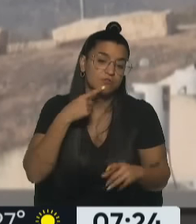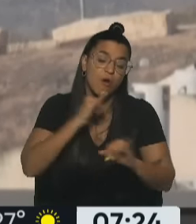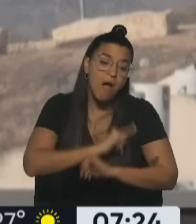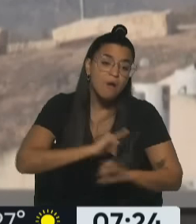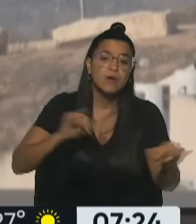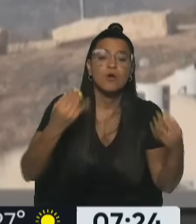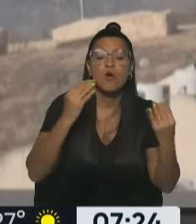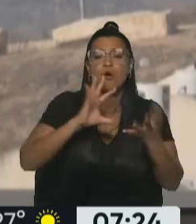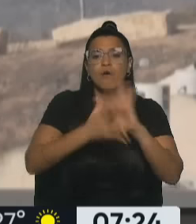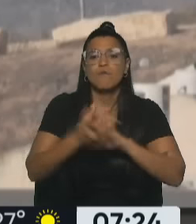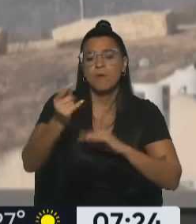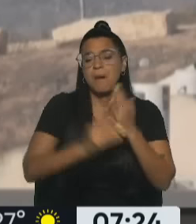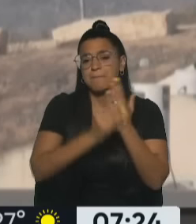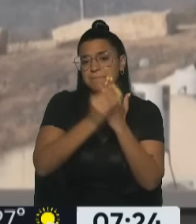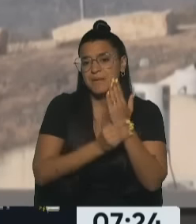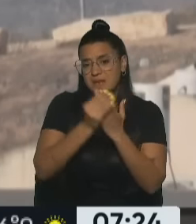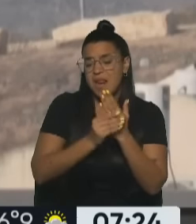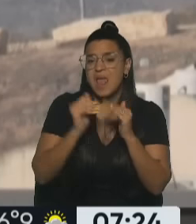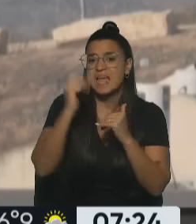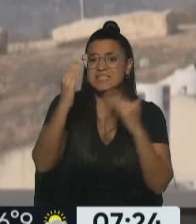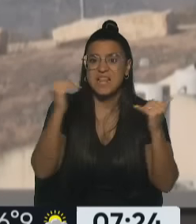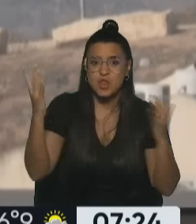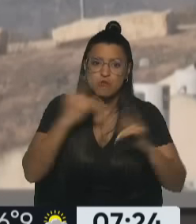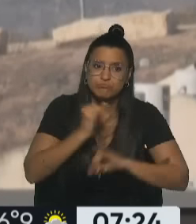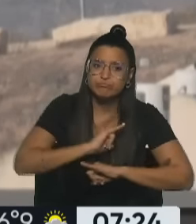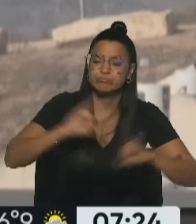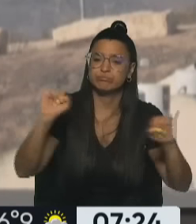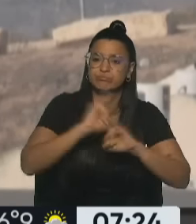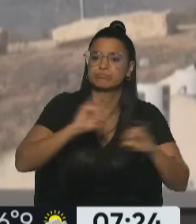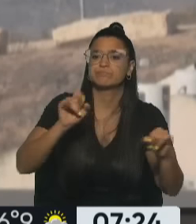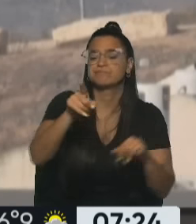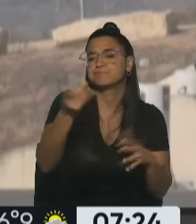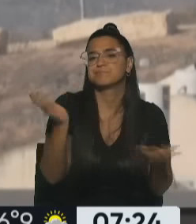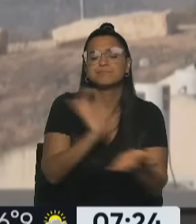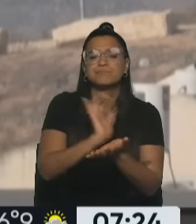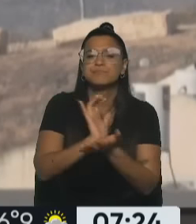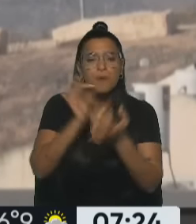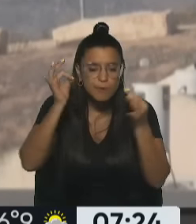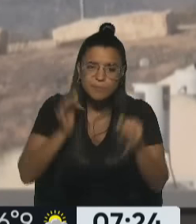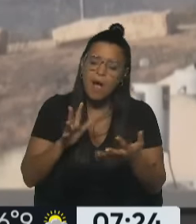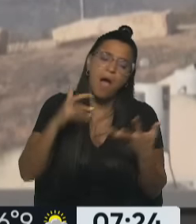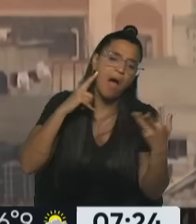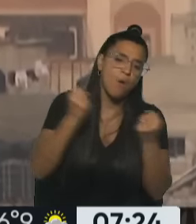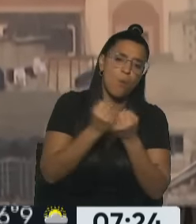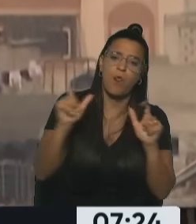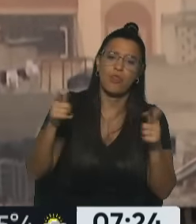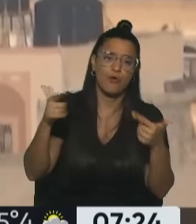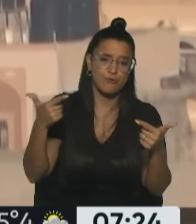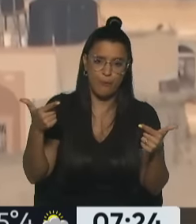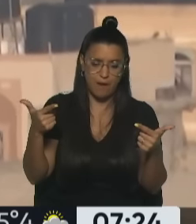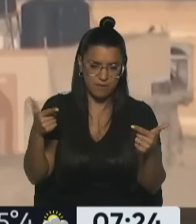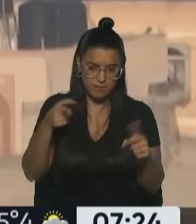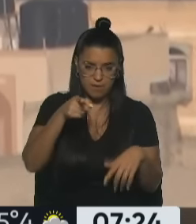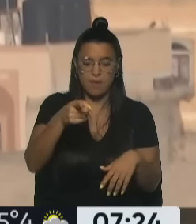a través de su Ministerio de Exteriores que no se había llegado a un acuerdo precisamente en